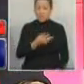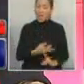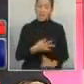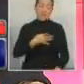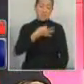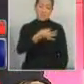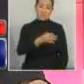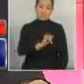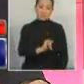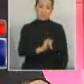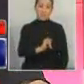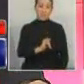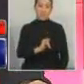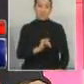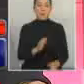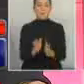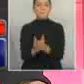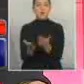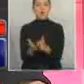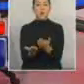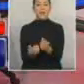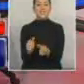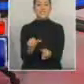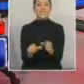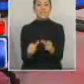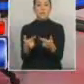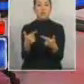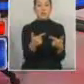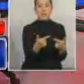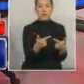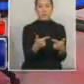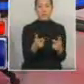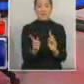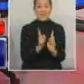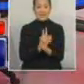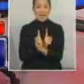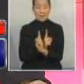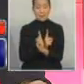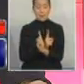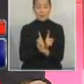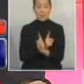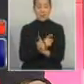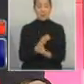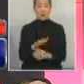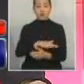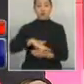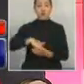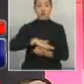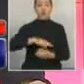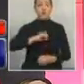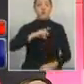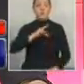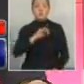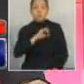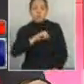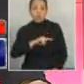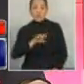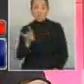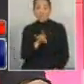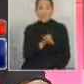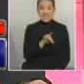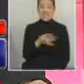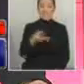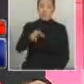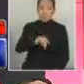decirlo, están los manuales de ciencia política que el cambio de las condiciones bajo las cuales se elige y sobre todo se reeligen